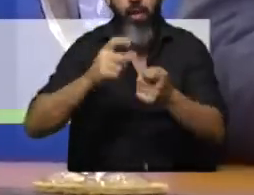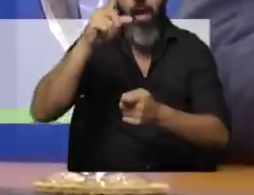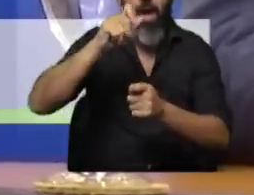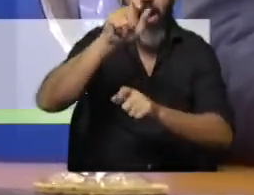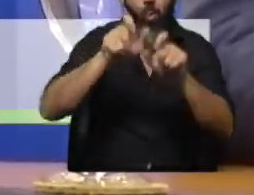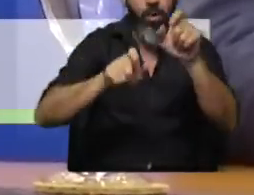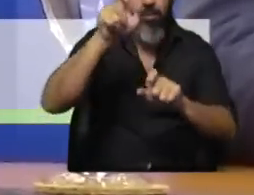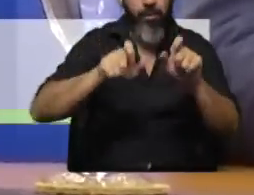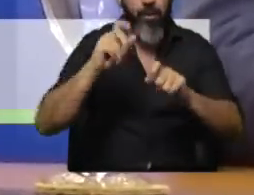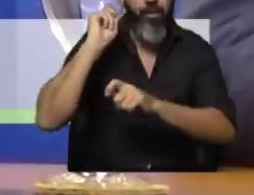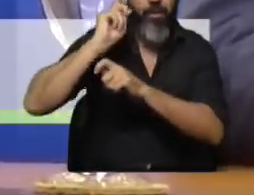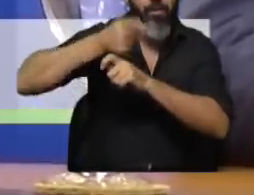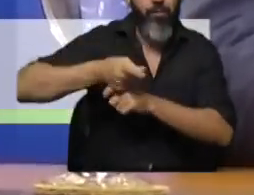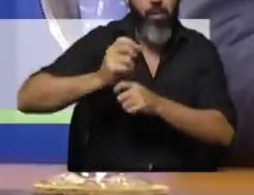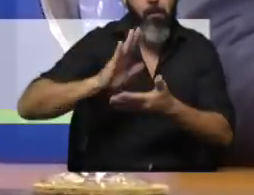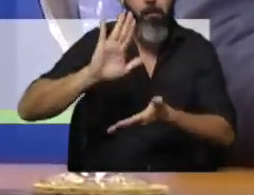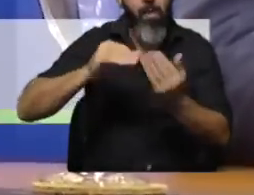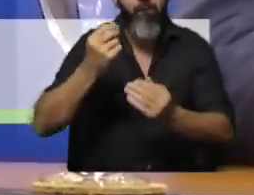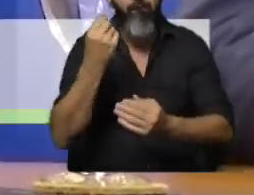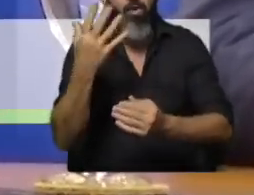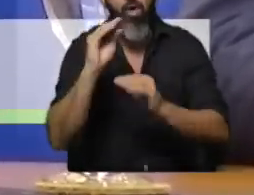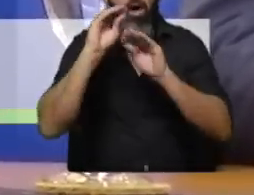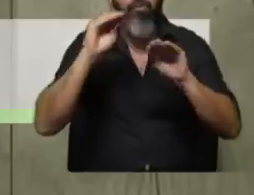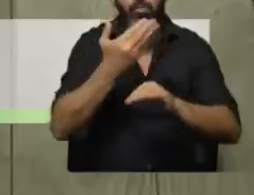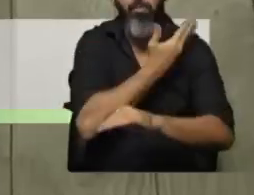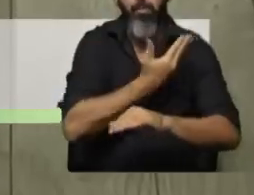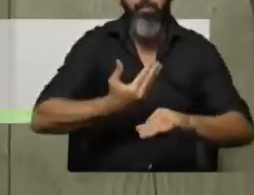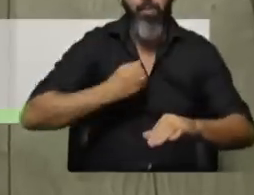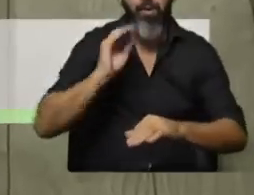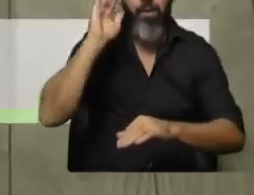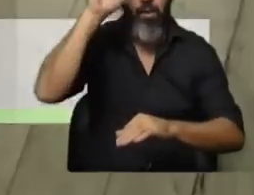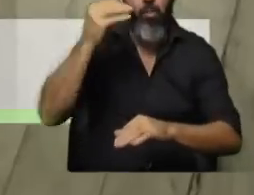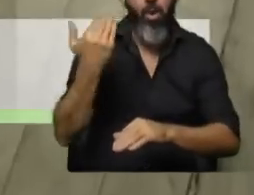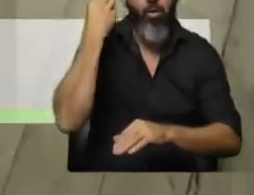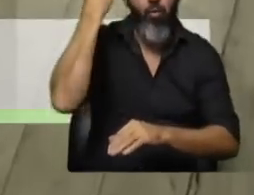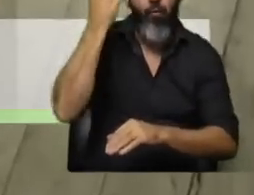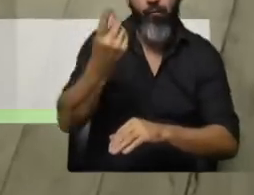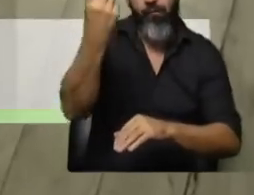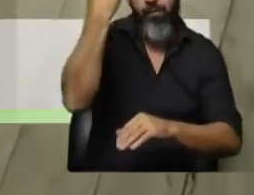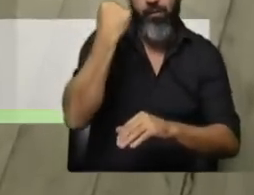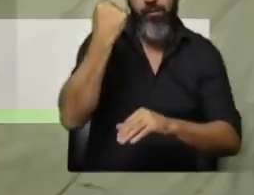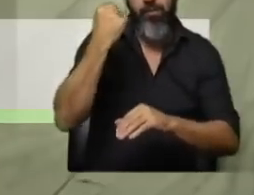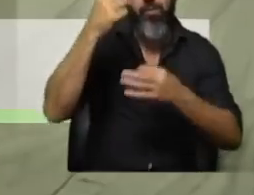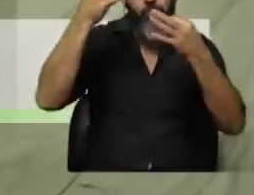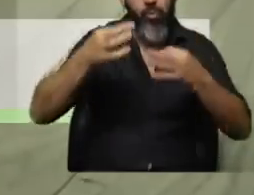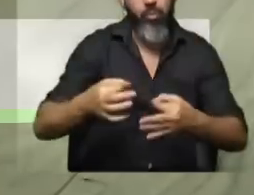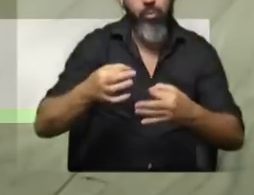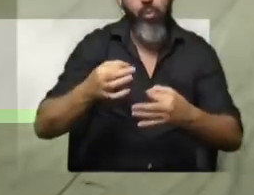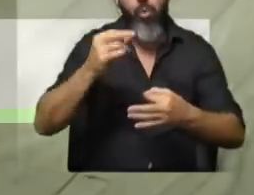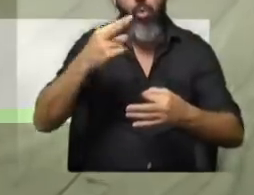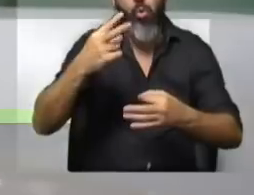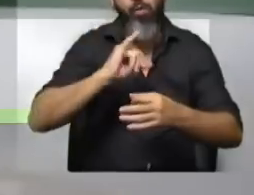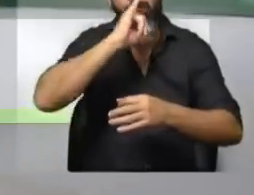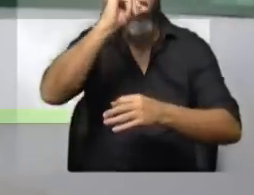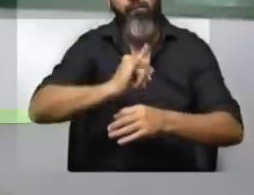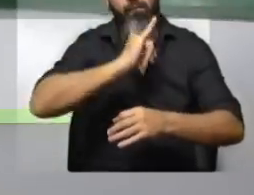a la población la decisión de incrementar los valores fue anunciada por el presidente de la República en conferencia de prensa y se produce luego de que los dos últimos